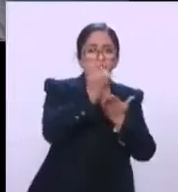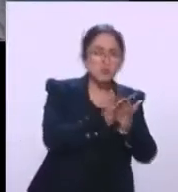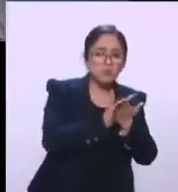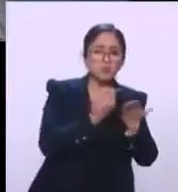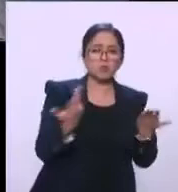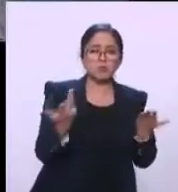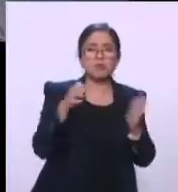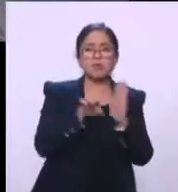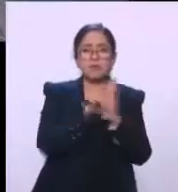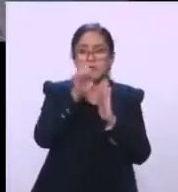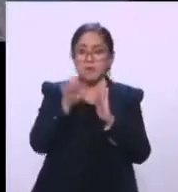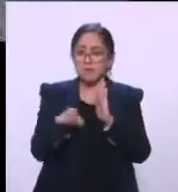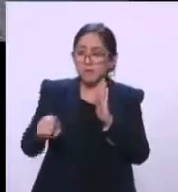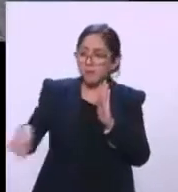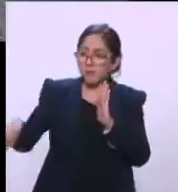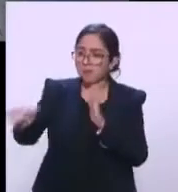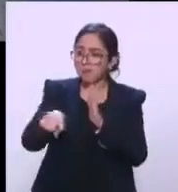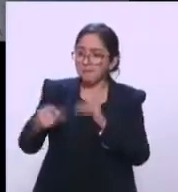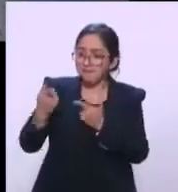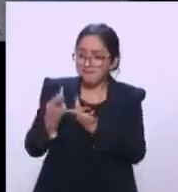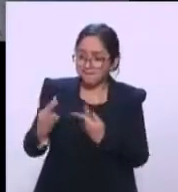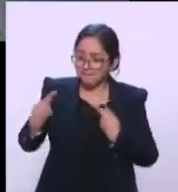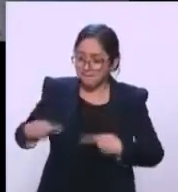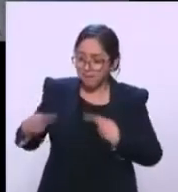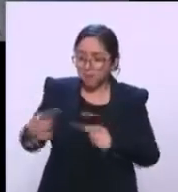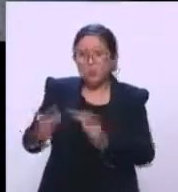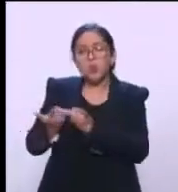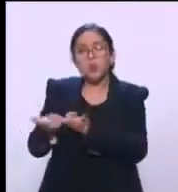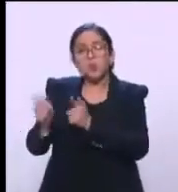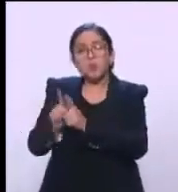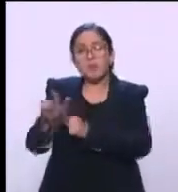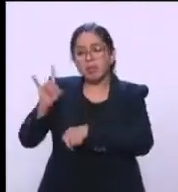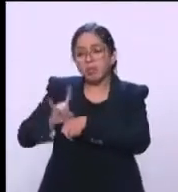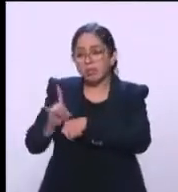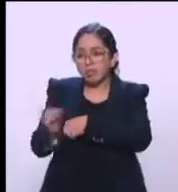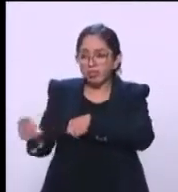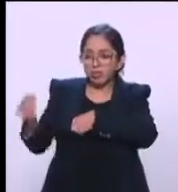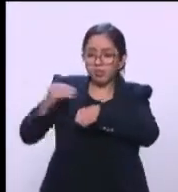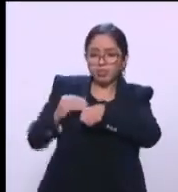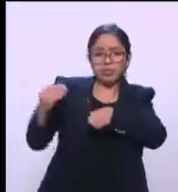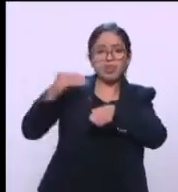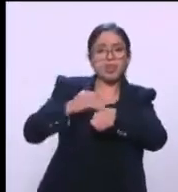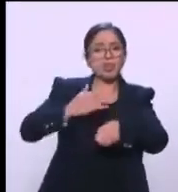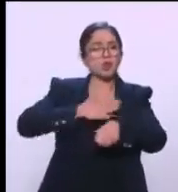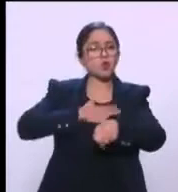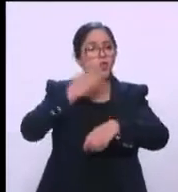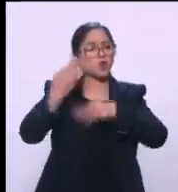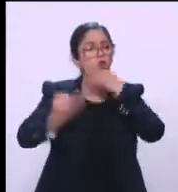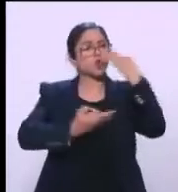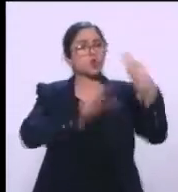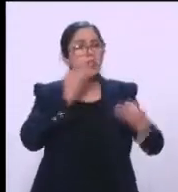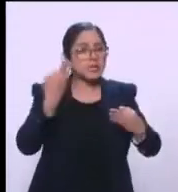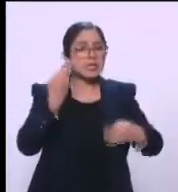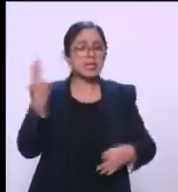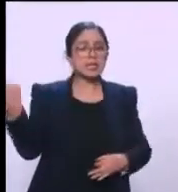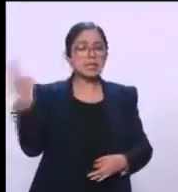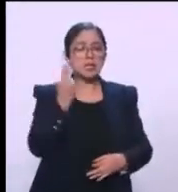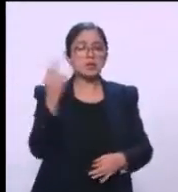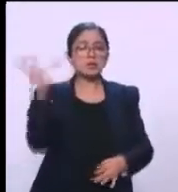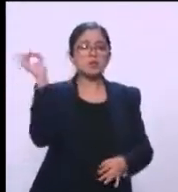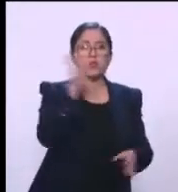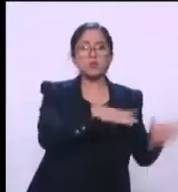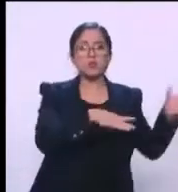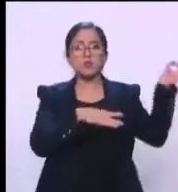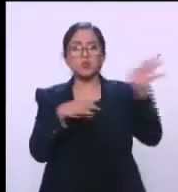la BBC. Exactamente, es decir, hay detrás de todo eso todo un mecanismo intentando generar en la